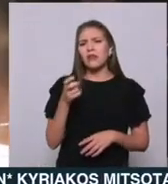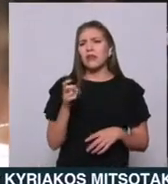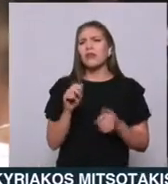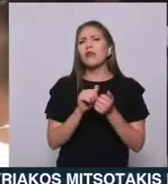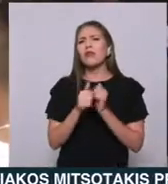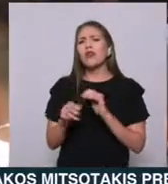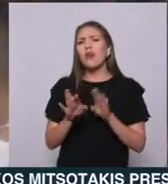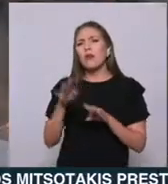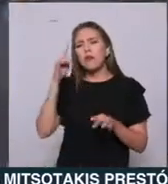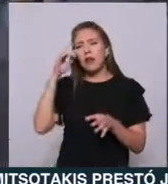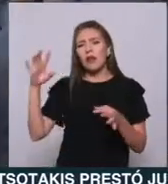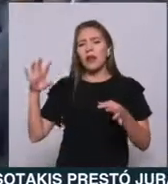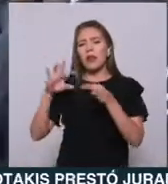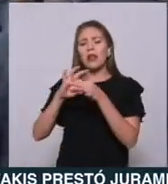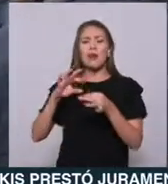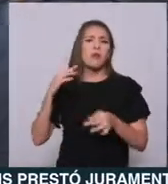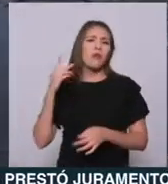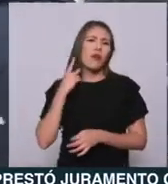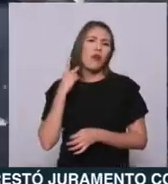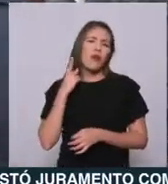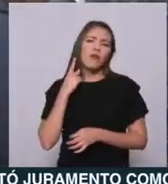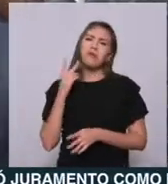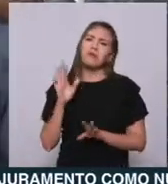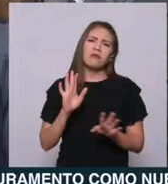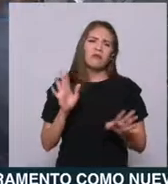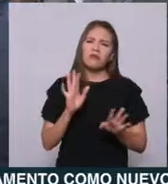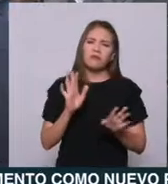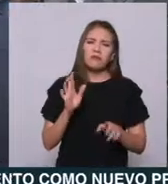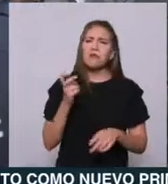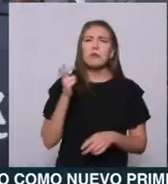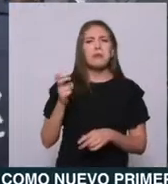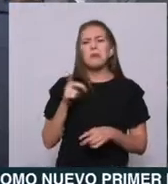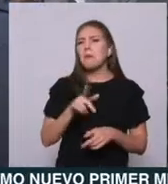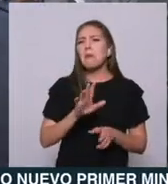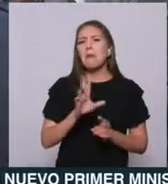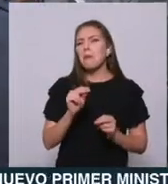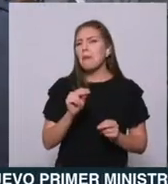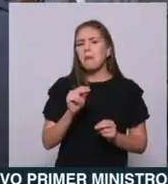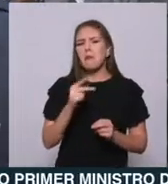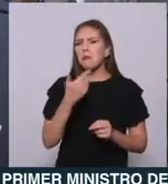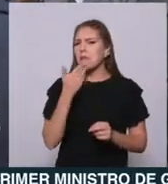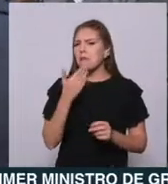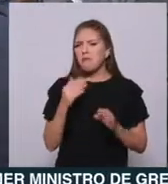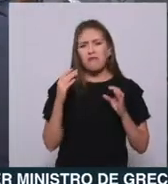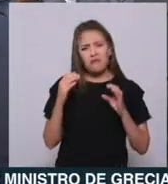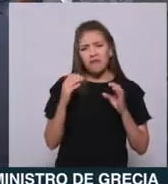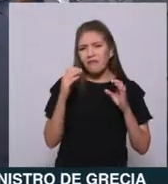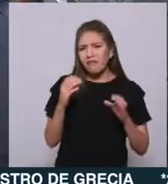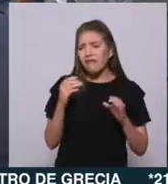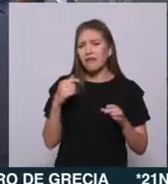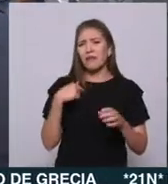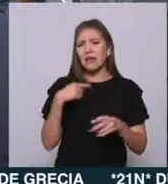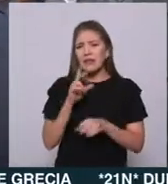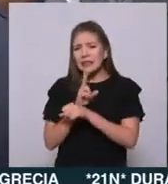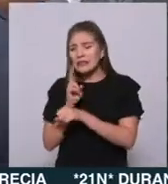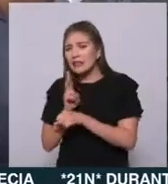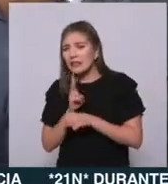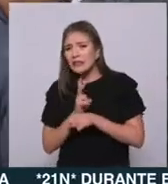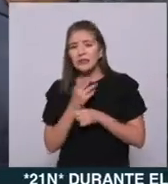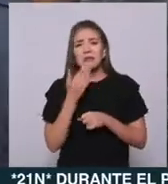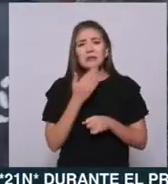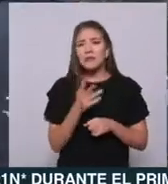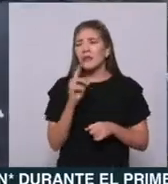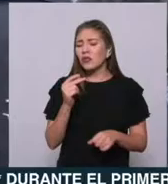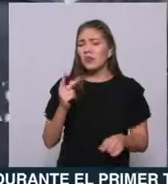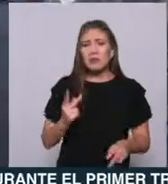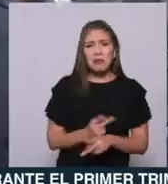lo sacaron de la manifestación, ¿no? Entonces, no, yo creo que no, yo creo que se cuidó muy bien. Yo tuve mucho cuidado en que esas cosas no ocurrieran, porque